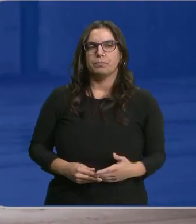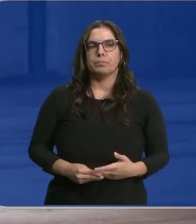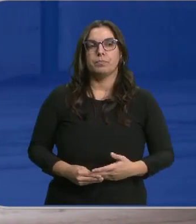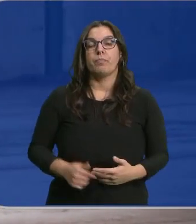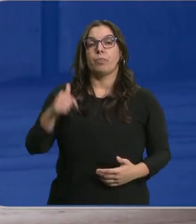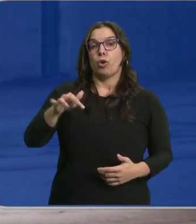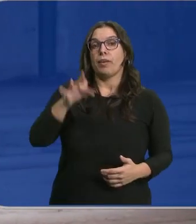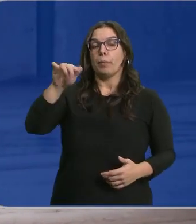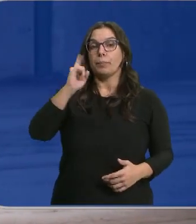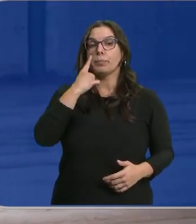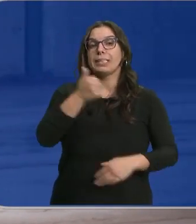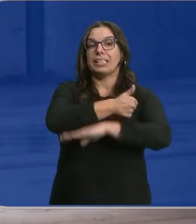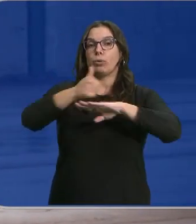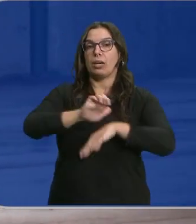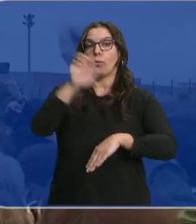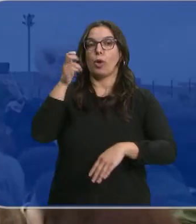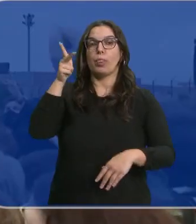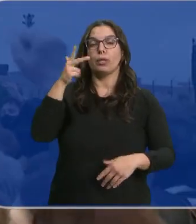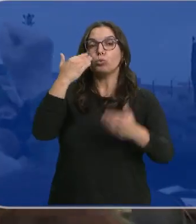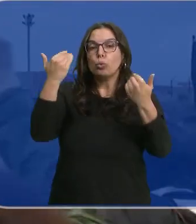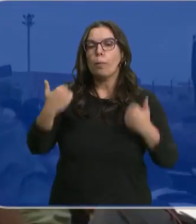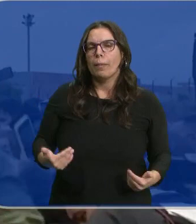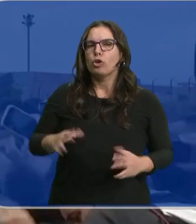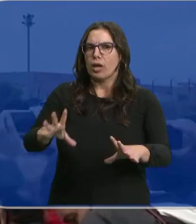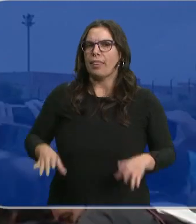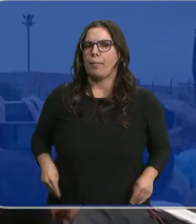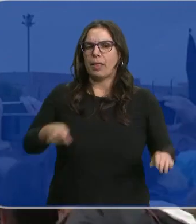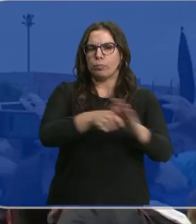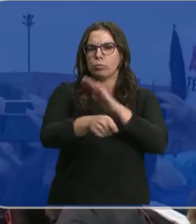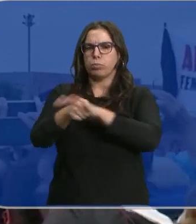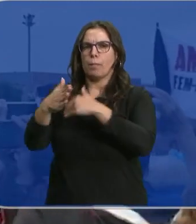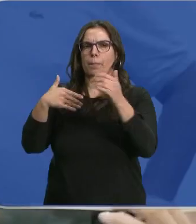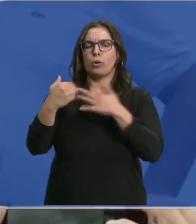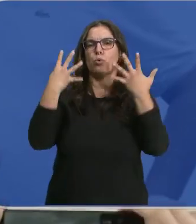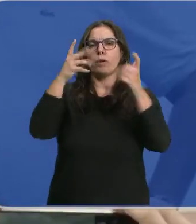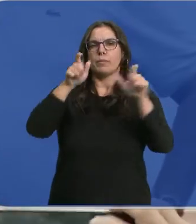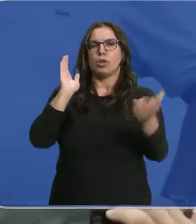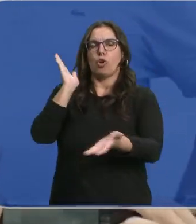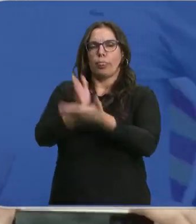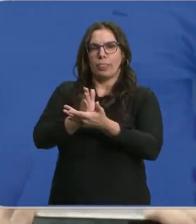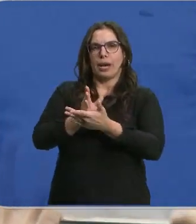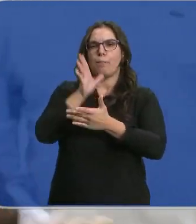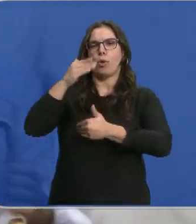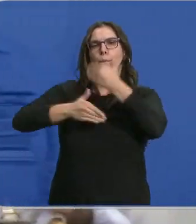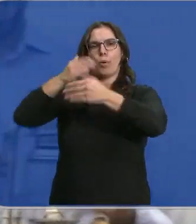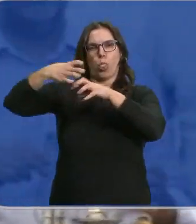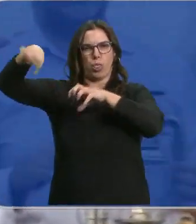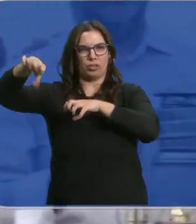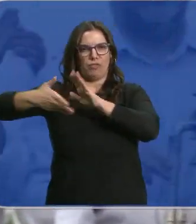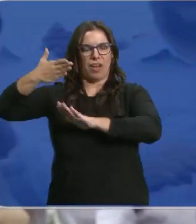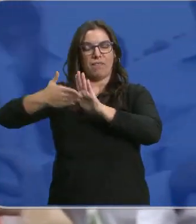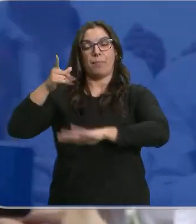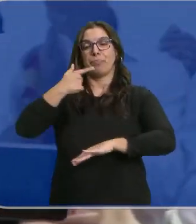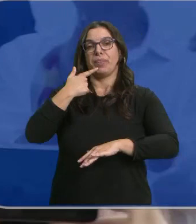Hoy además hemos sabido que el Tribunal Europeo de Derechos Humanos ha admitido los recursos presentados por los 9 condenados por el Prusés. En esos recursos se alega